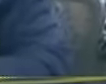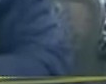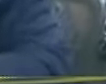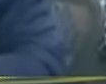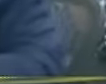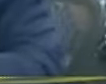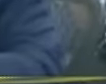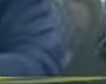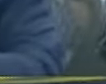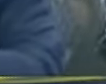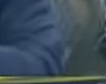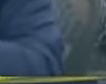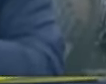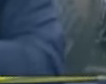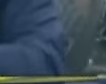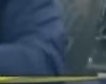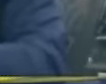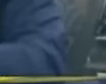transcurrió de manera